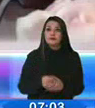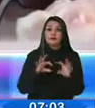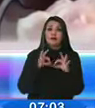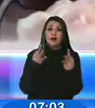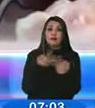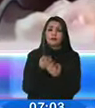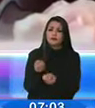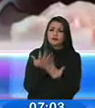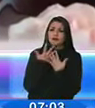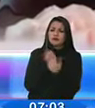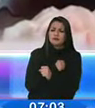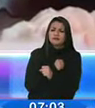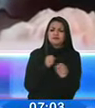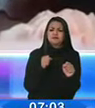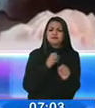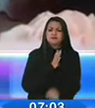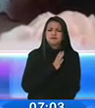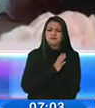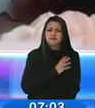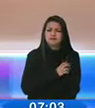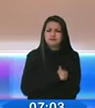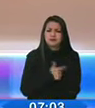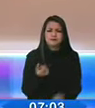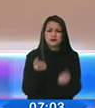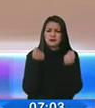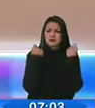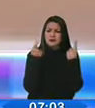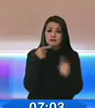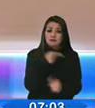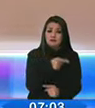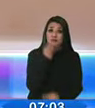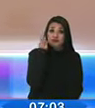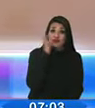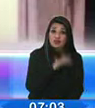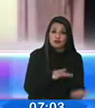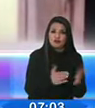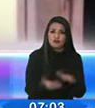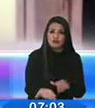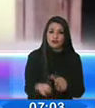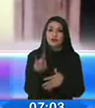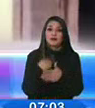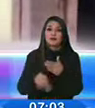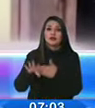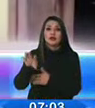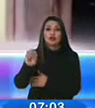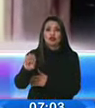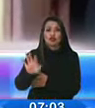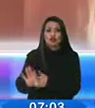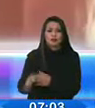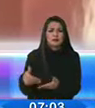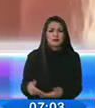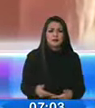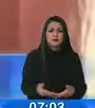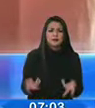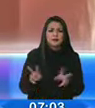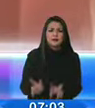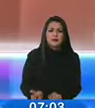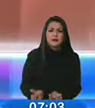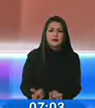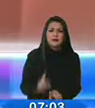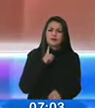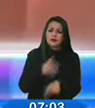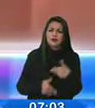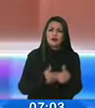noticia los deja con una tristeza enorme, pues no solo le quitaron la vida a una joven. Lo más pronto posible, porque si pasan los